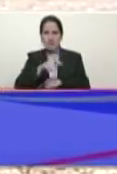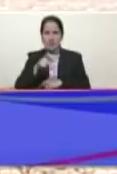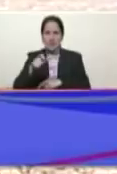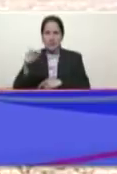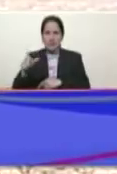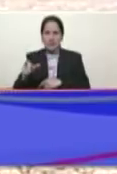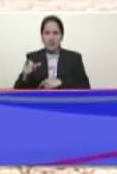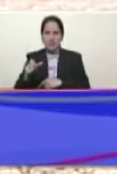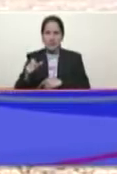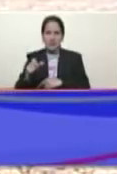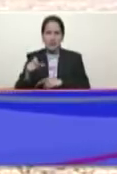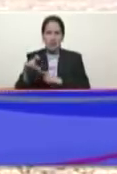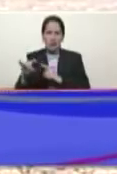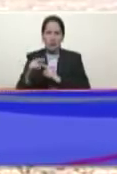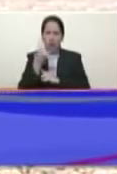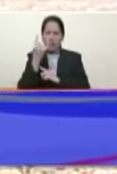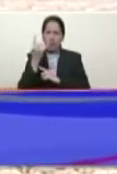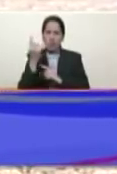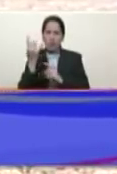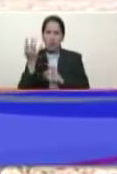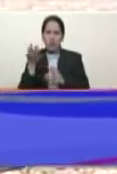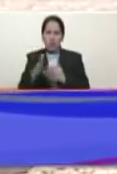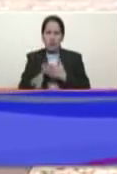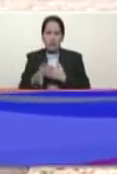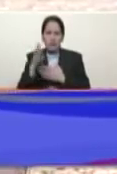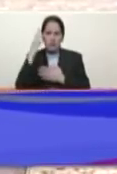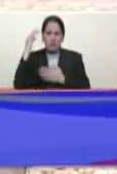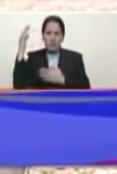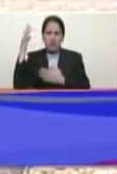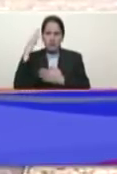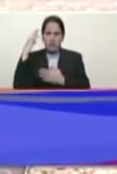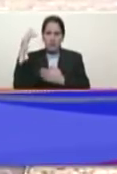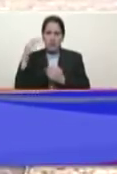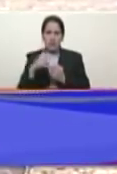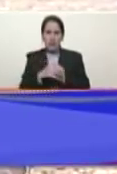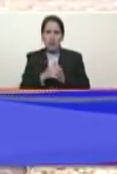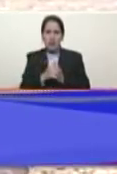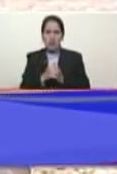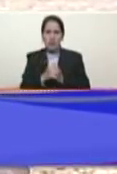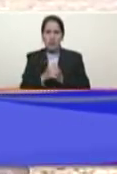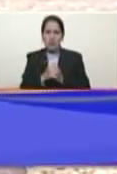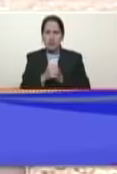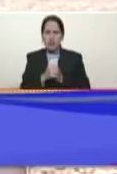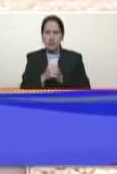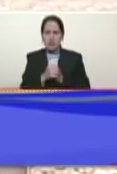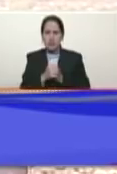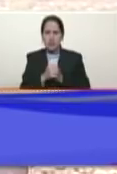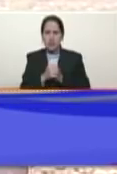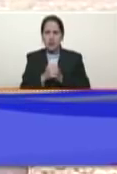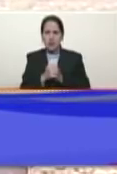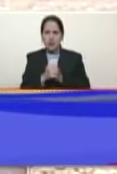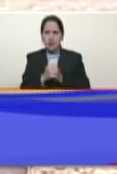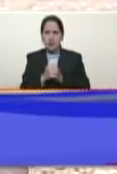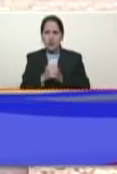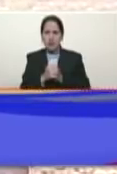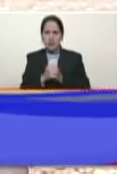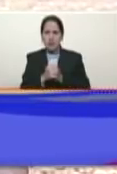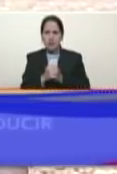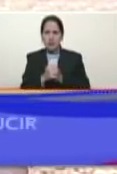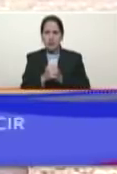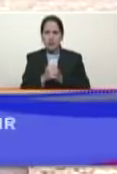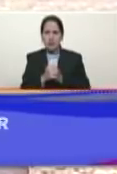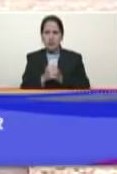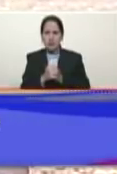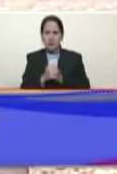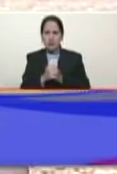imaginan? Nada más imagínenselo. No volverán, estoy de acuerdo, pero nada más imagínenselo.